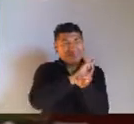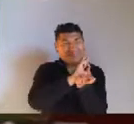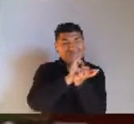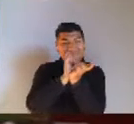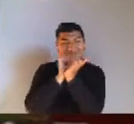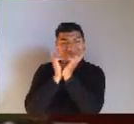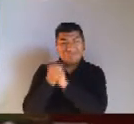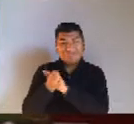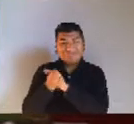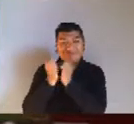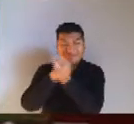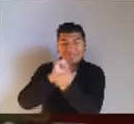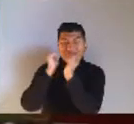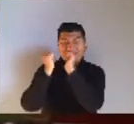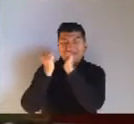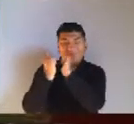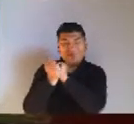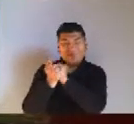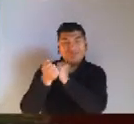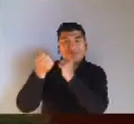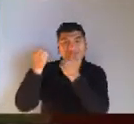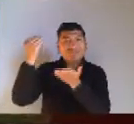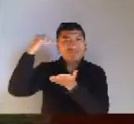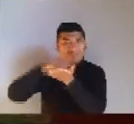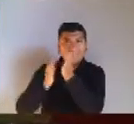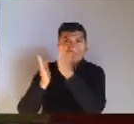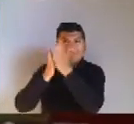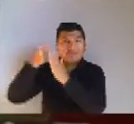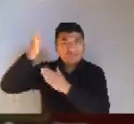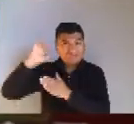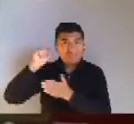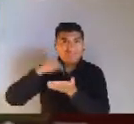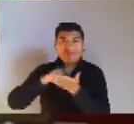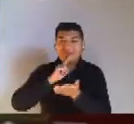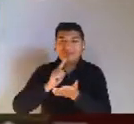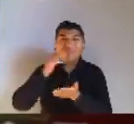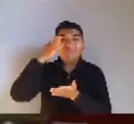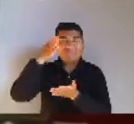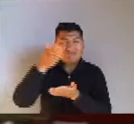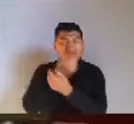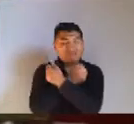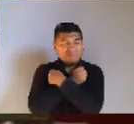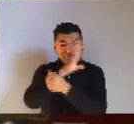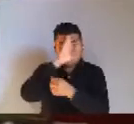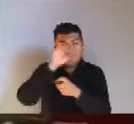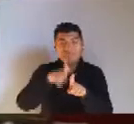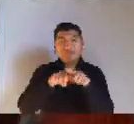arrepentido, convertido y vuelto a Dios. Que así sea, queridos hermanos.